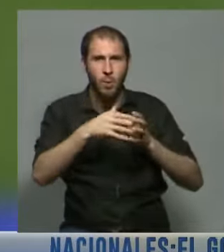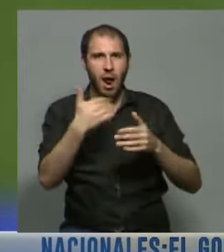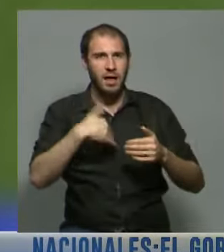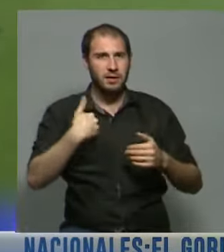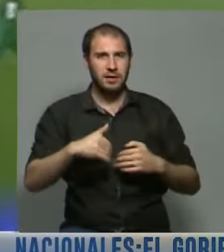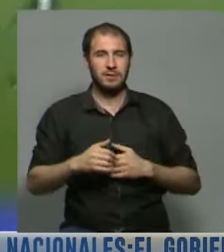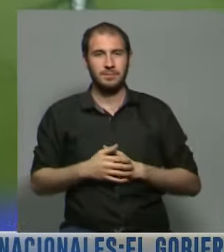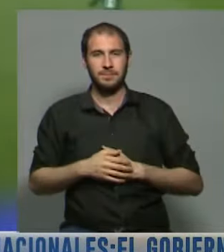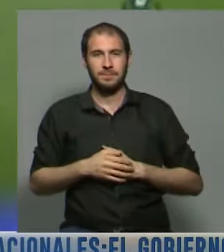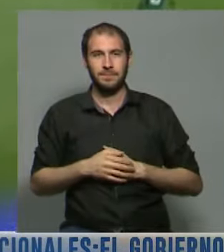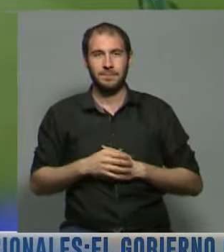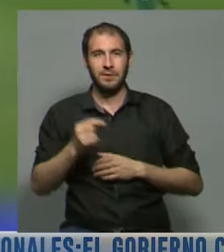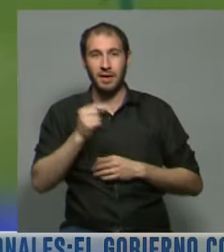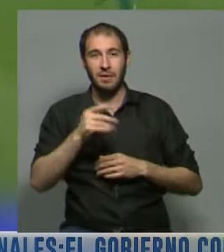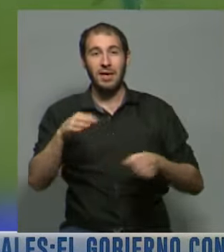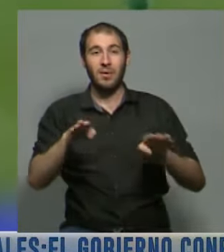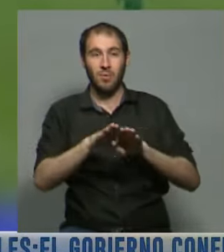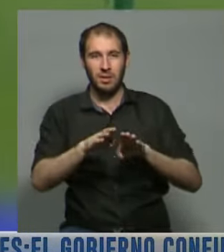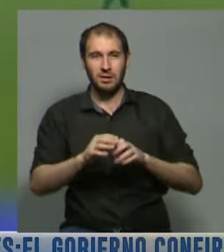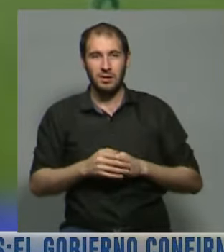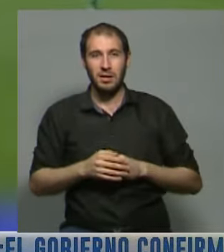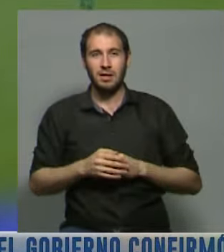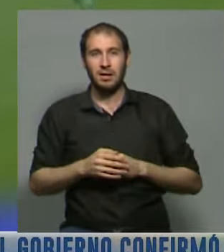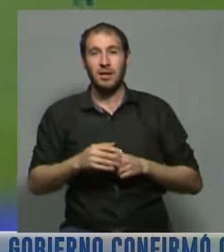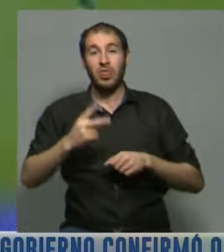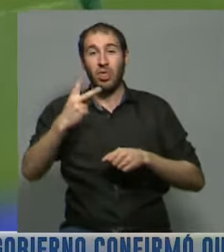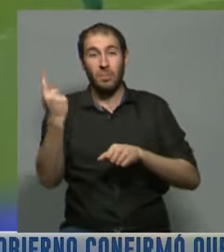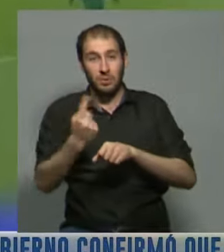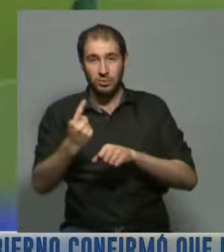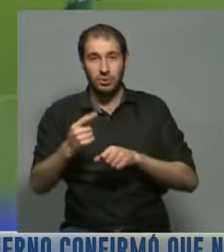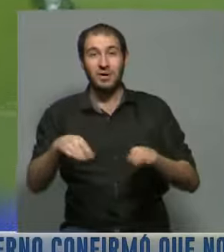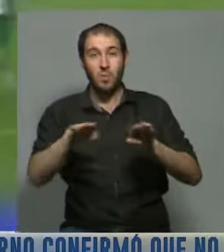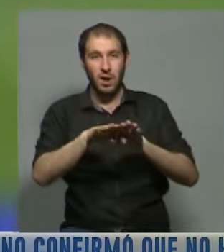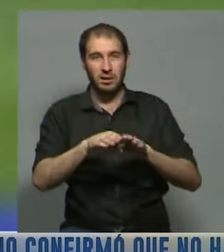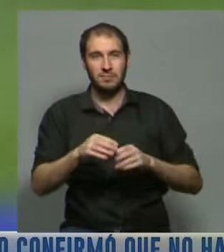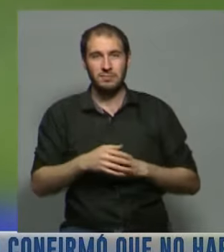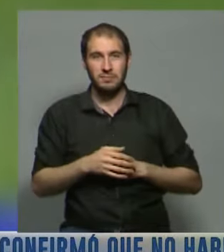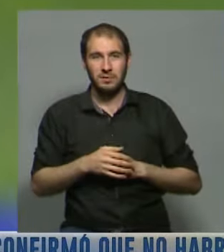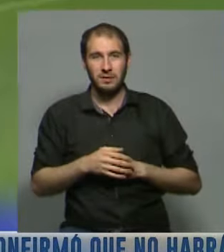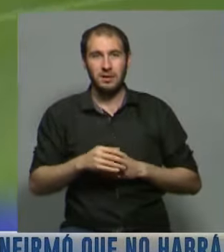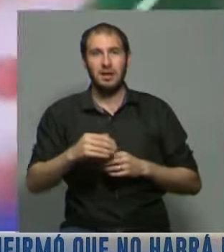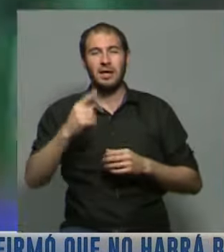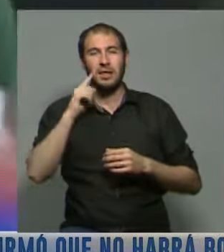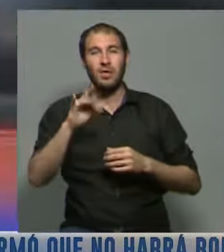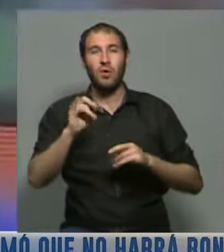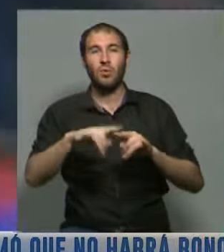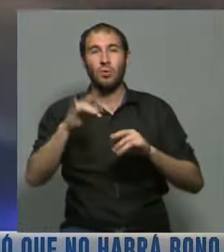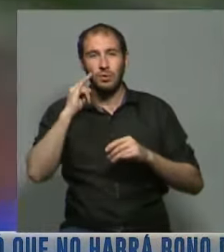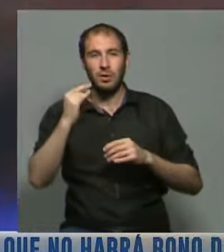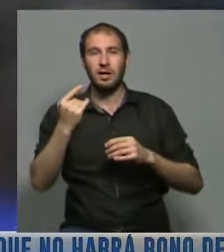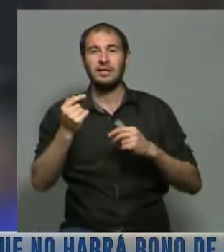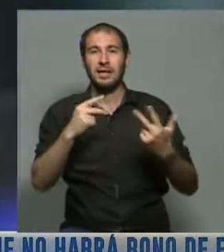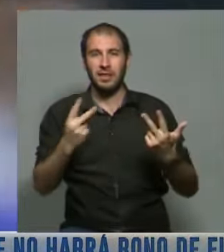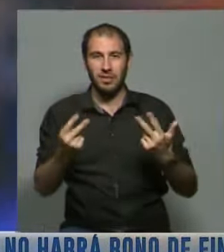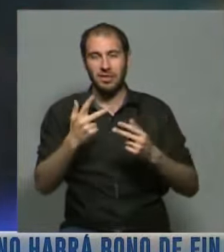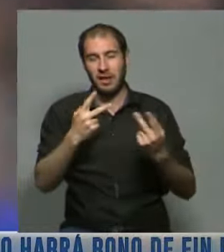argentino. Ahí estaba la igualdad. A los dos minutos de la igualdad, Idogu puso el partido